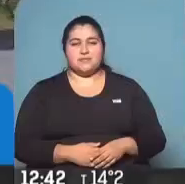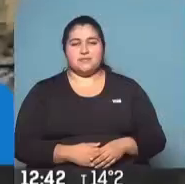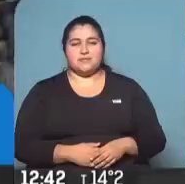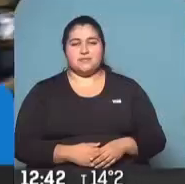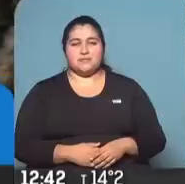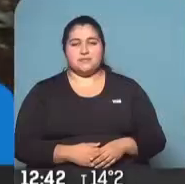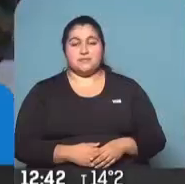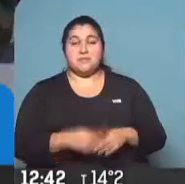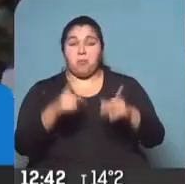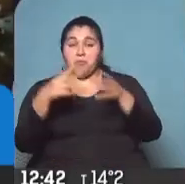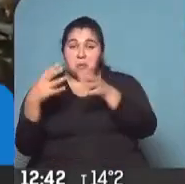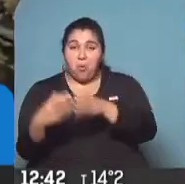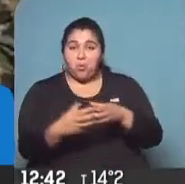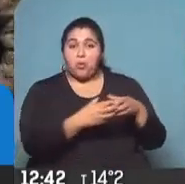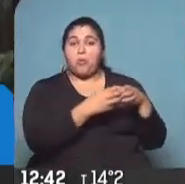se aproximan